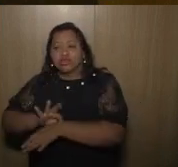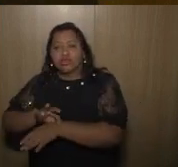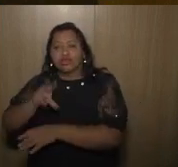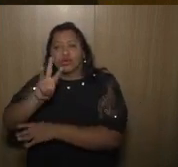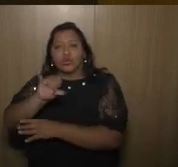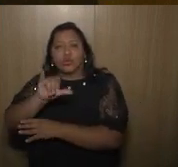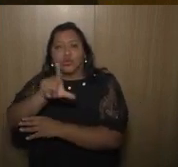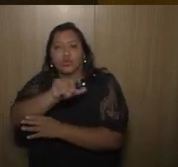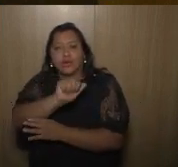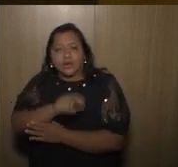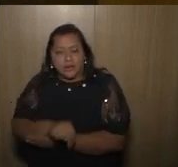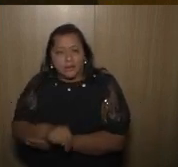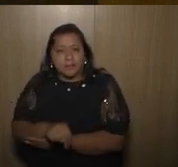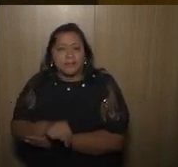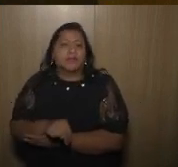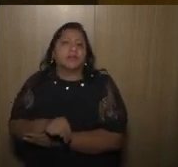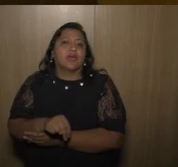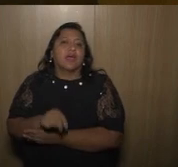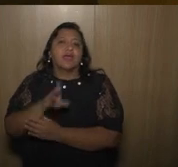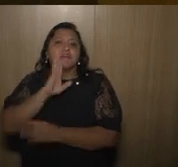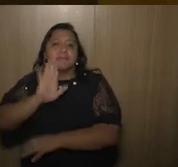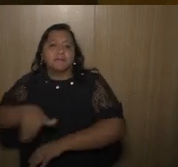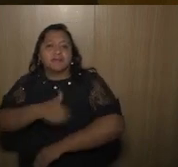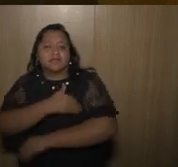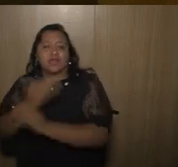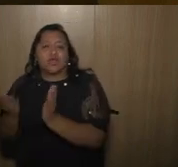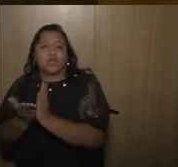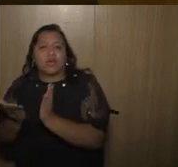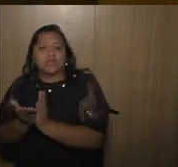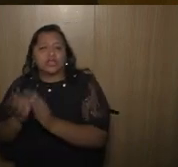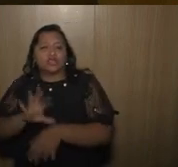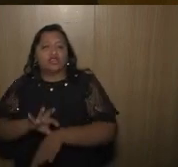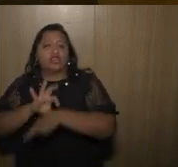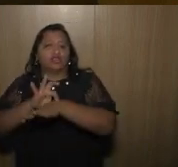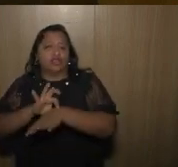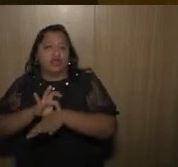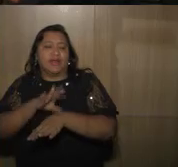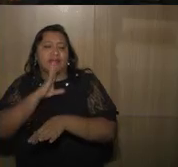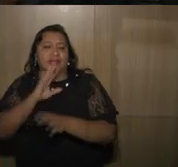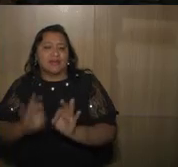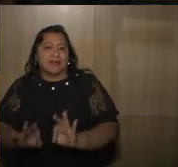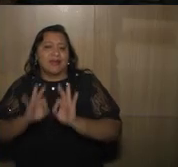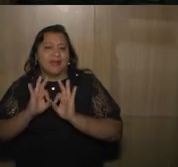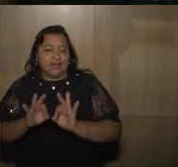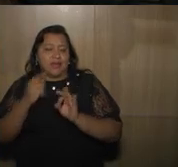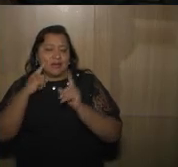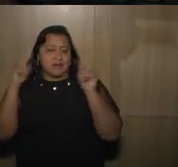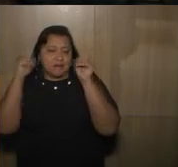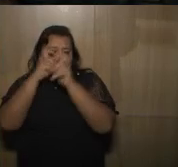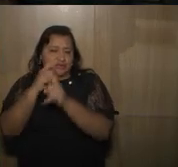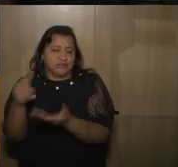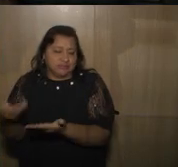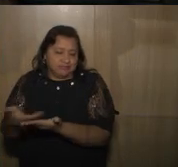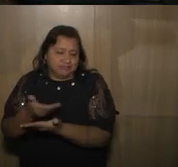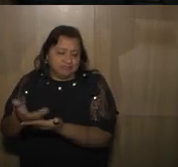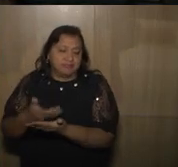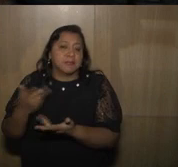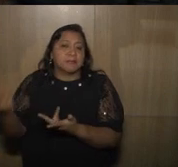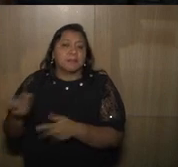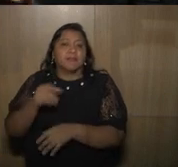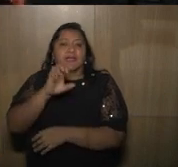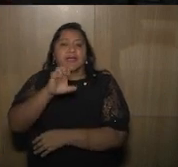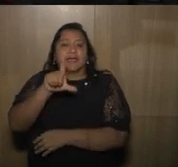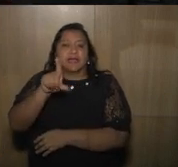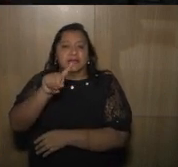William Orlando, a su par en el Ministerio de Educación, a la directora de calidad, que nos haga las reflexiones respectivas. Doctora